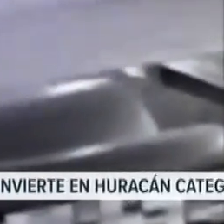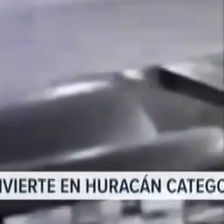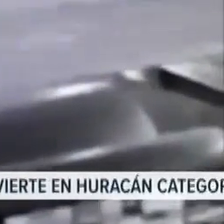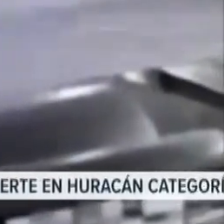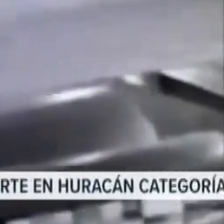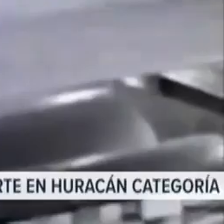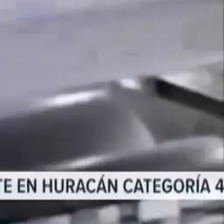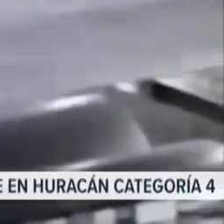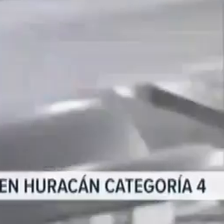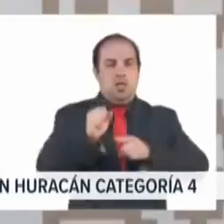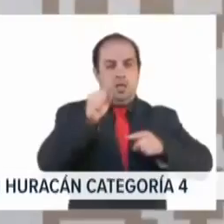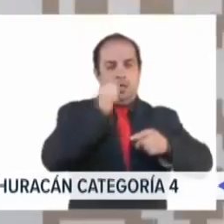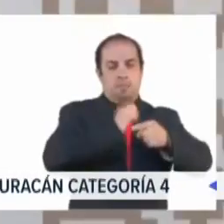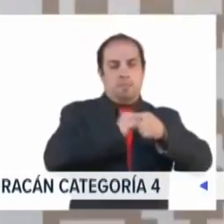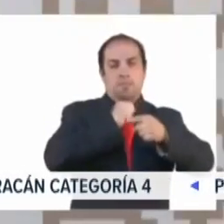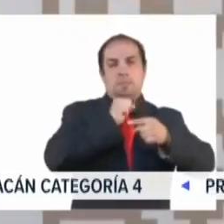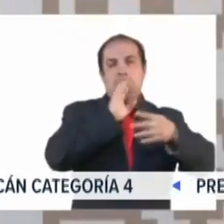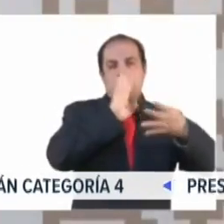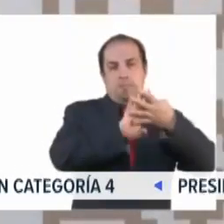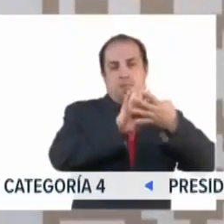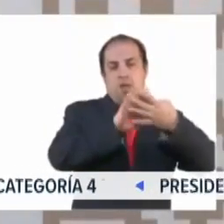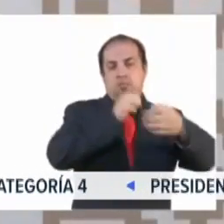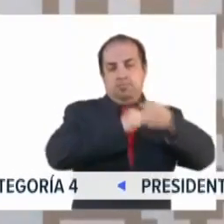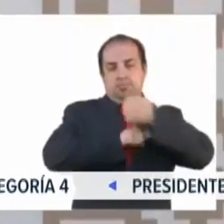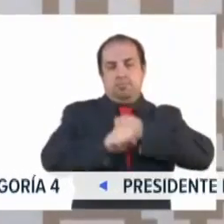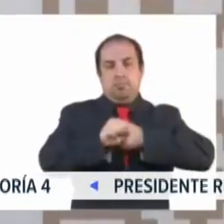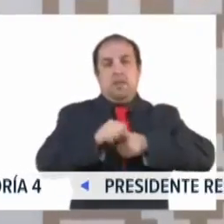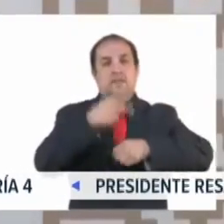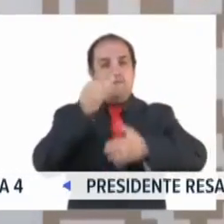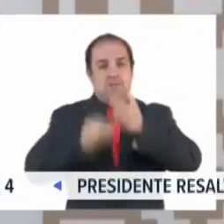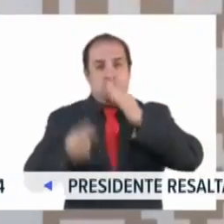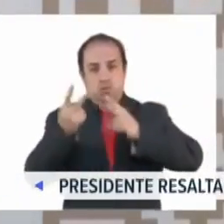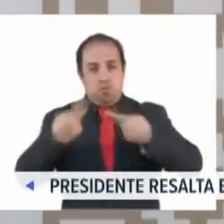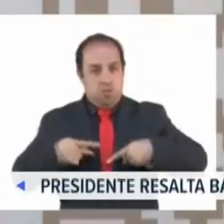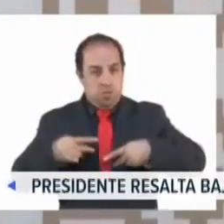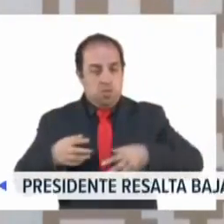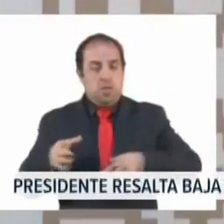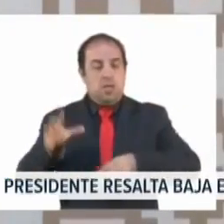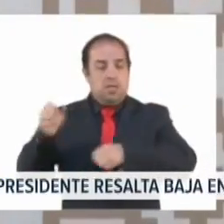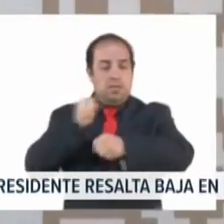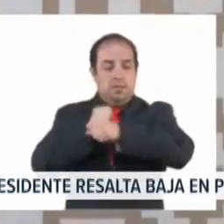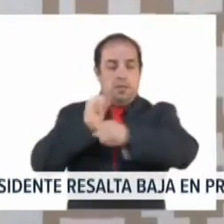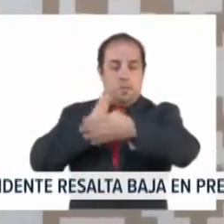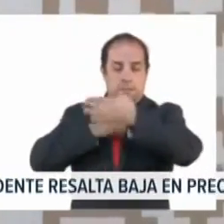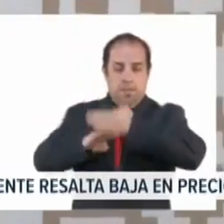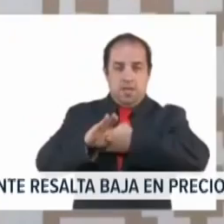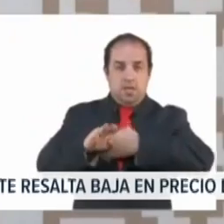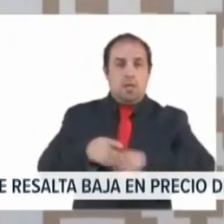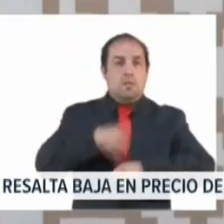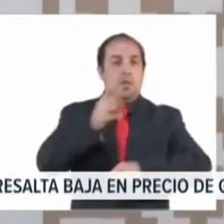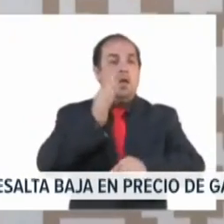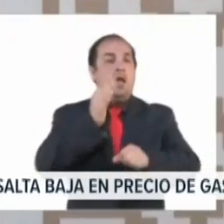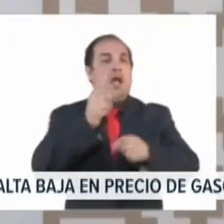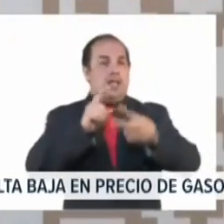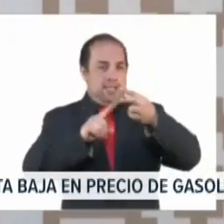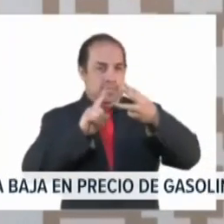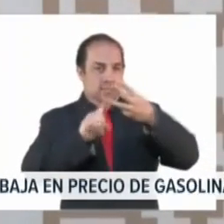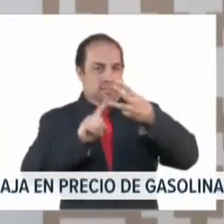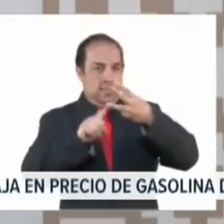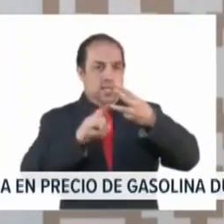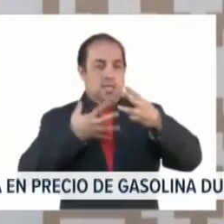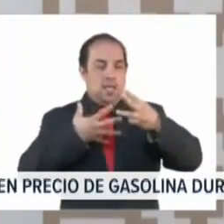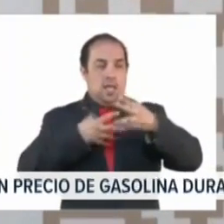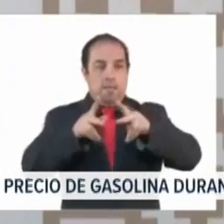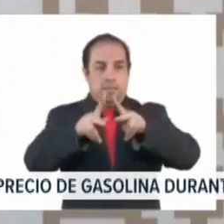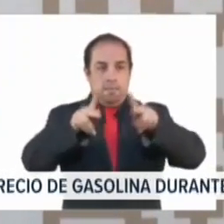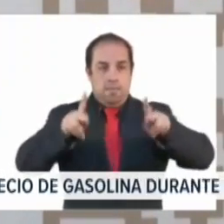hecho. Ya tenemos detenciones. Este es un caso en una plaza que estaba cerrada, que tenía su propia seguridad